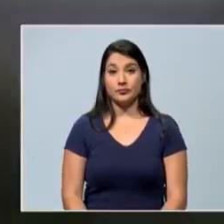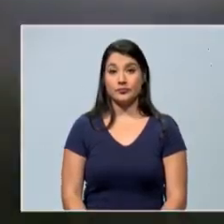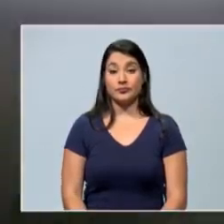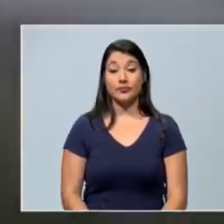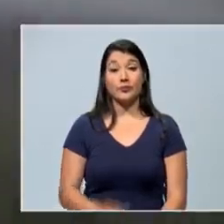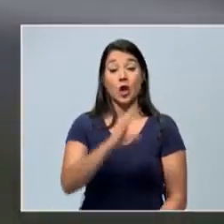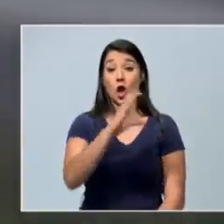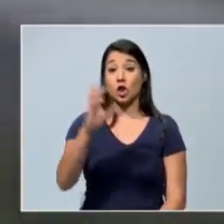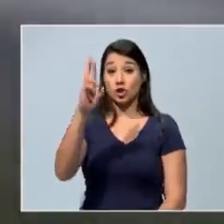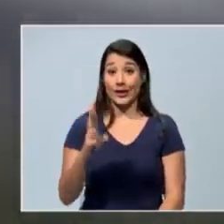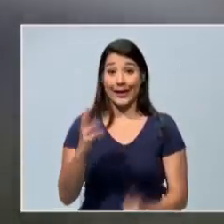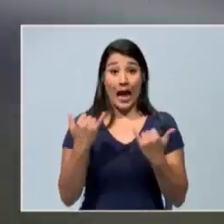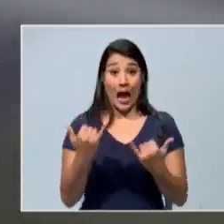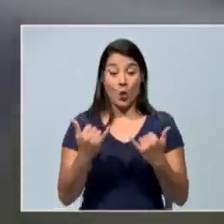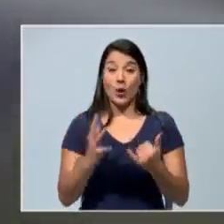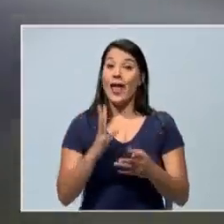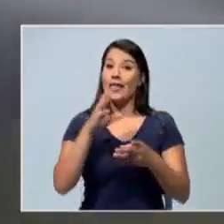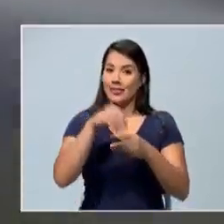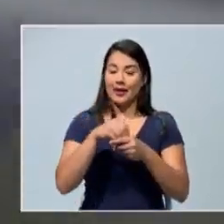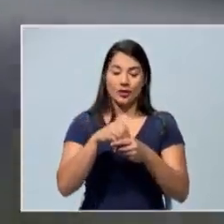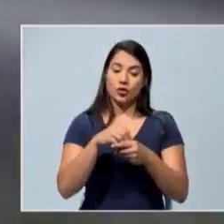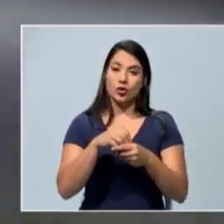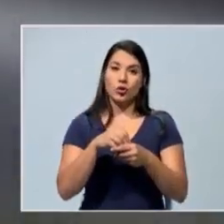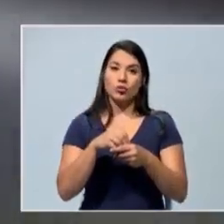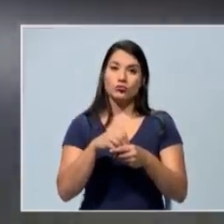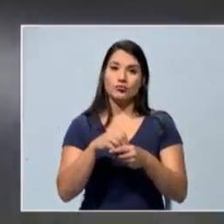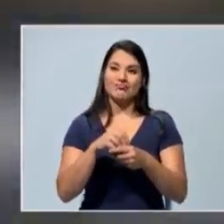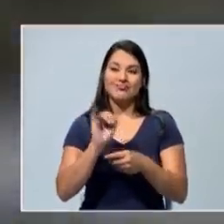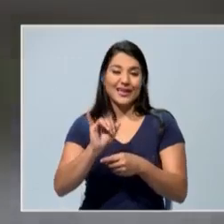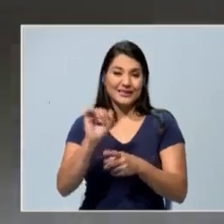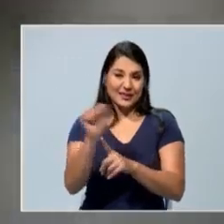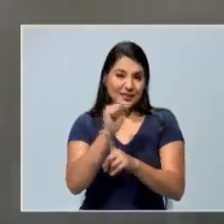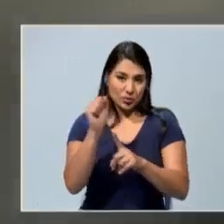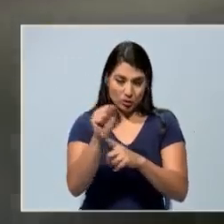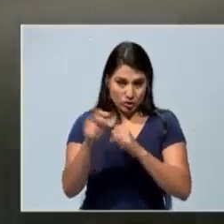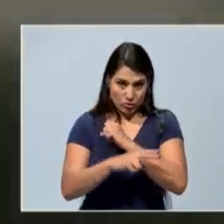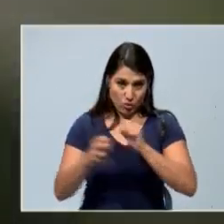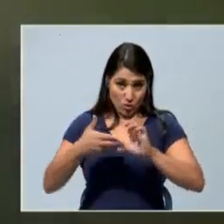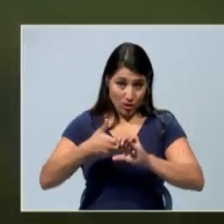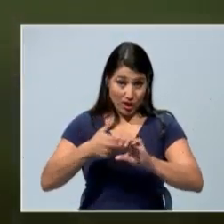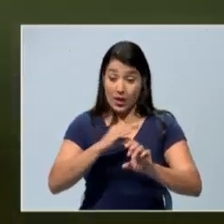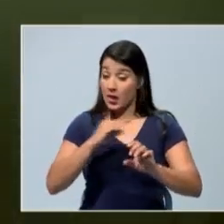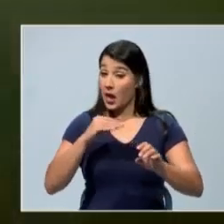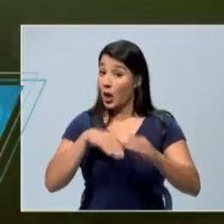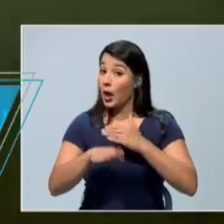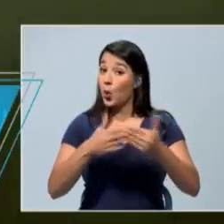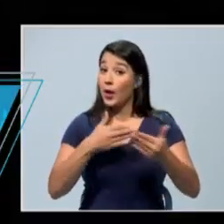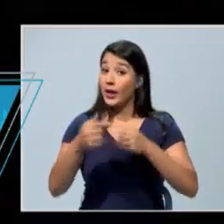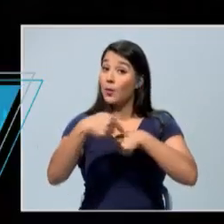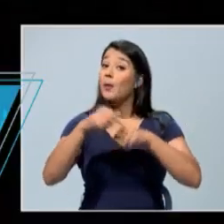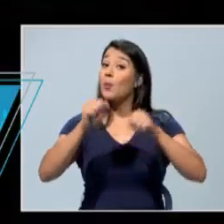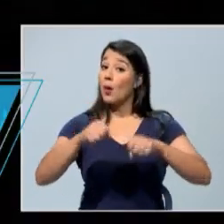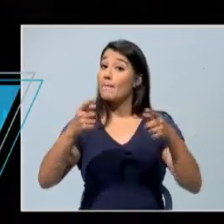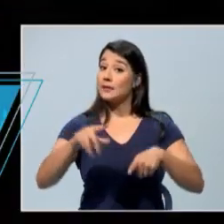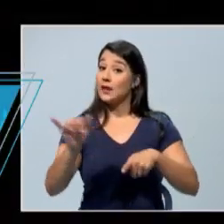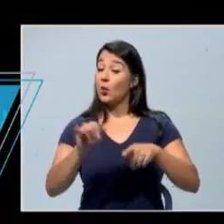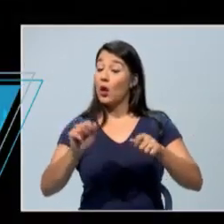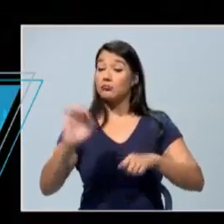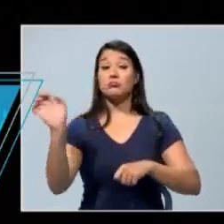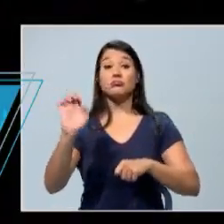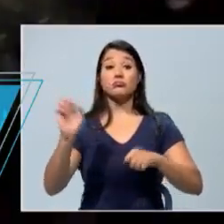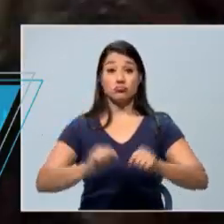Costa Rica hoy es parte de esa realidad y en cualquier momento podría presentarse una emergencia similar. En el 2018 el